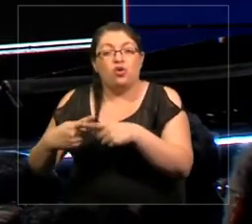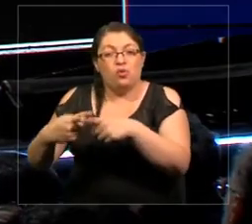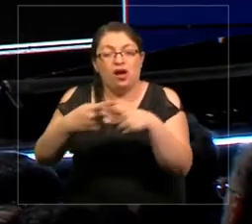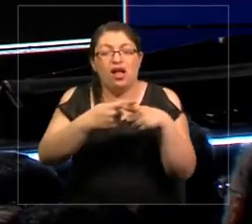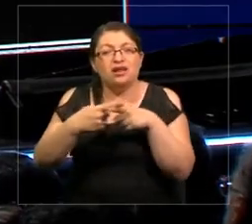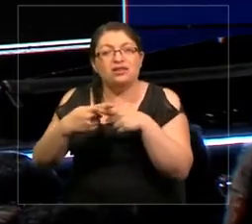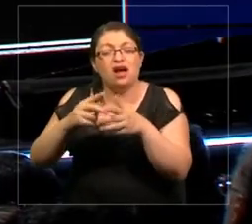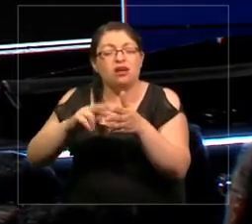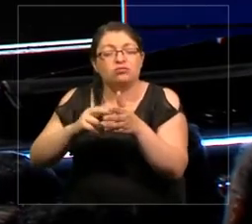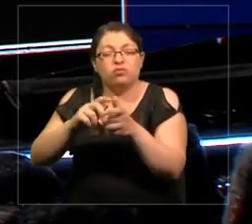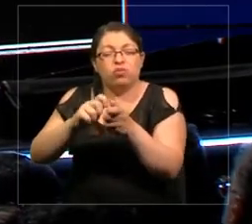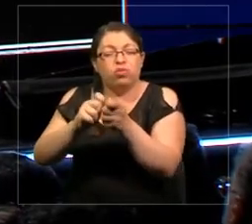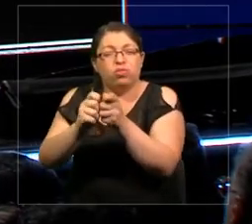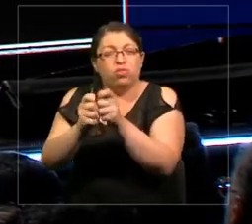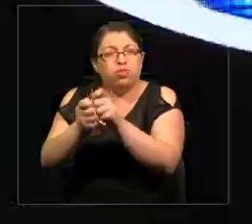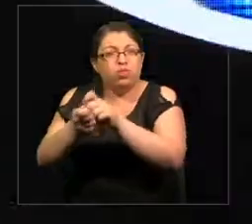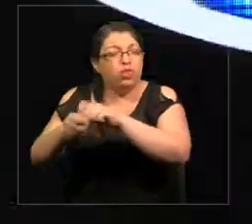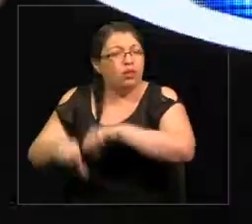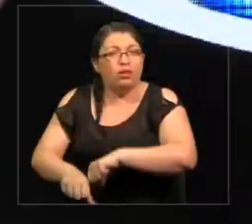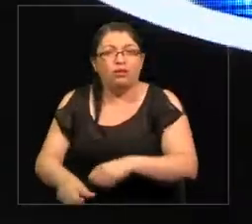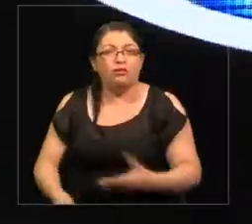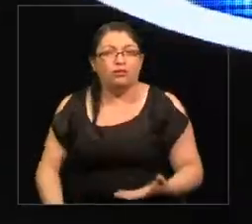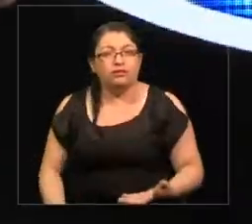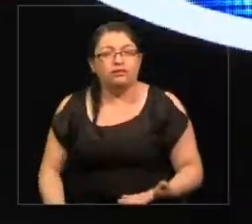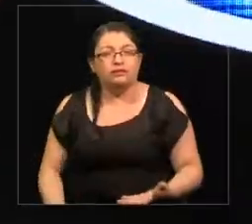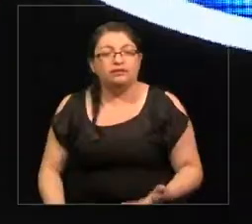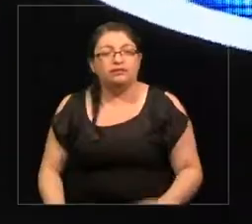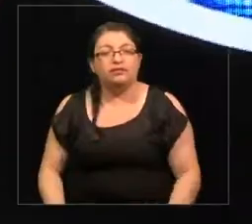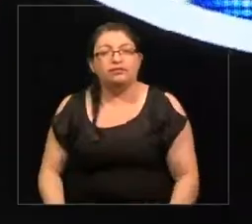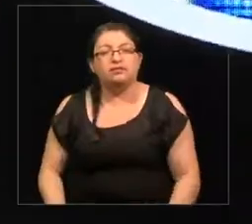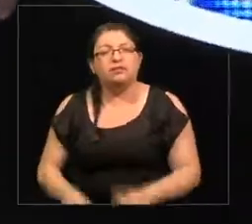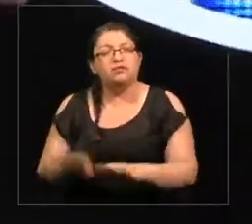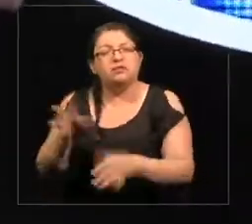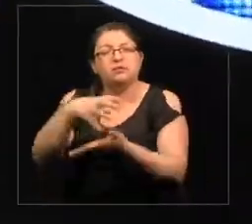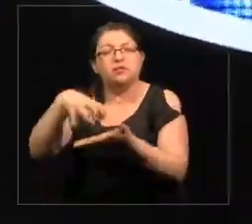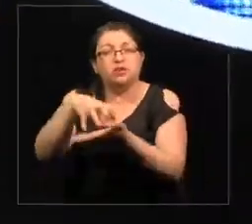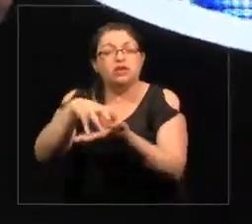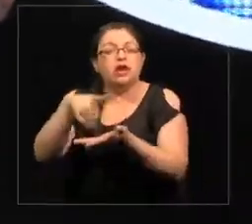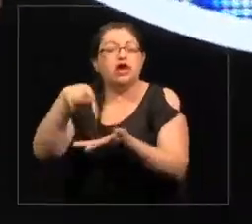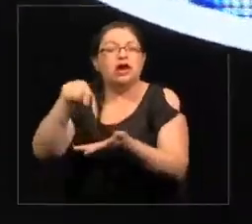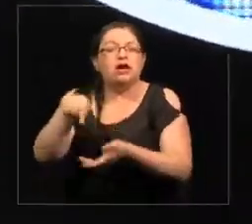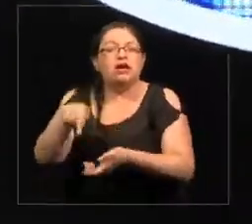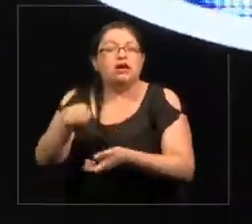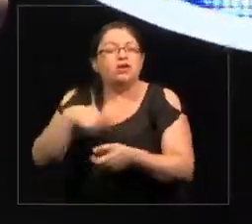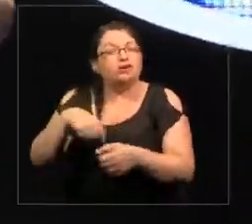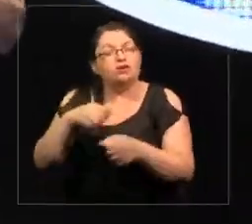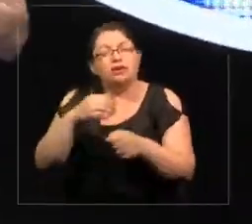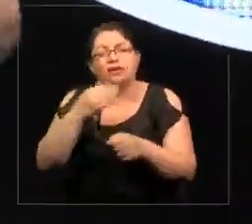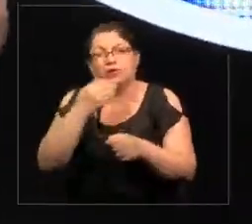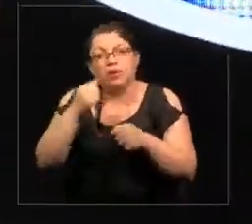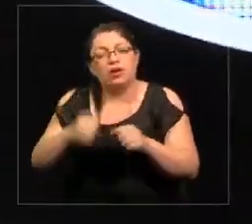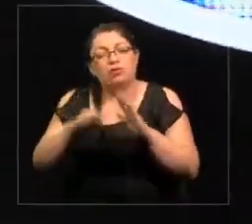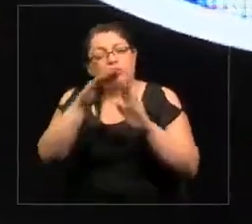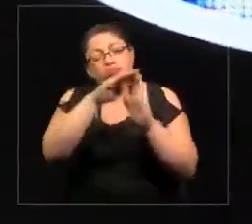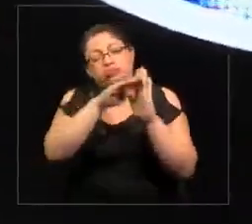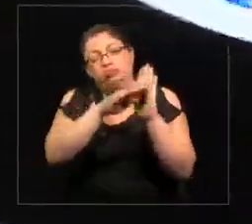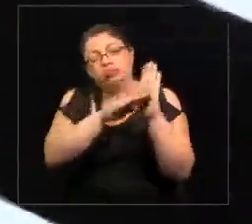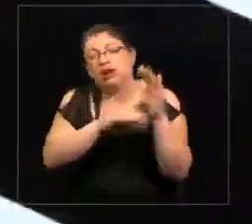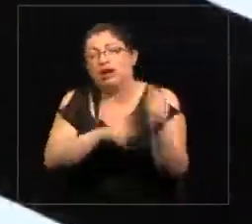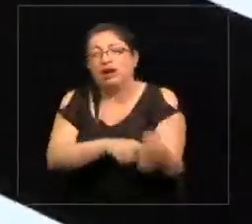marcado en las ciudades aquí podríamos hacer una lista larga